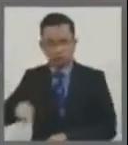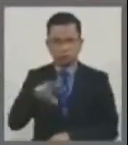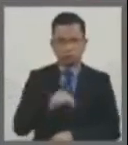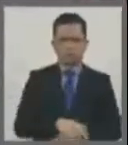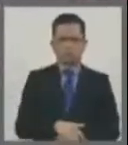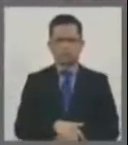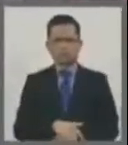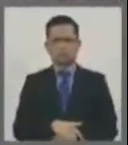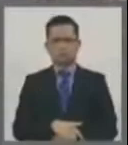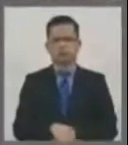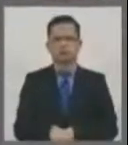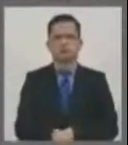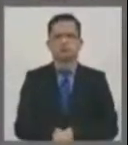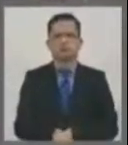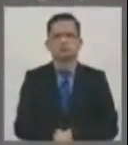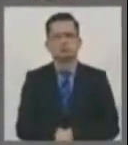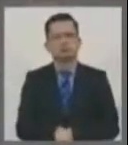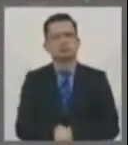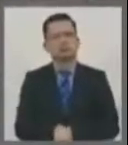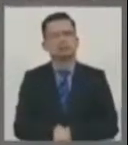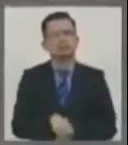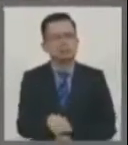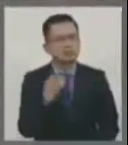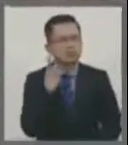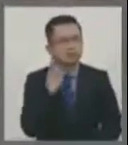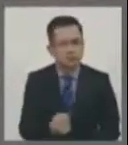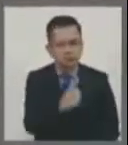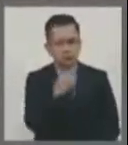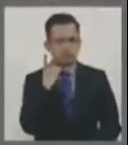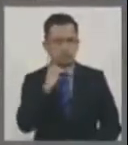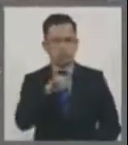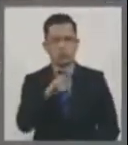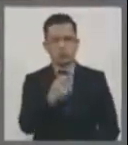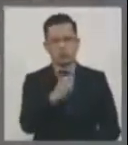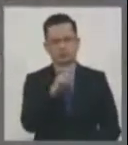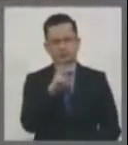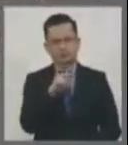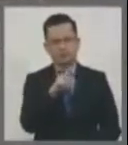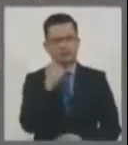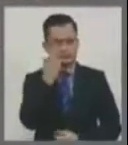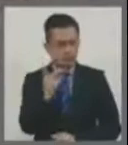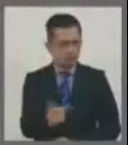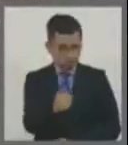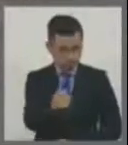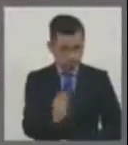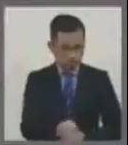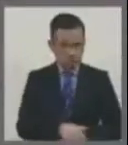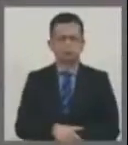Diputado Pavel Jarero, sí. Tiene una pregunta que le quiere hacer el diputado Jorge Espadas del PAN. ¿La acepta?